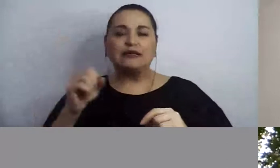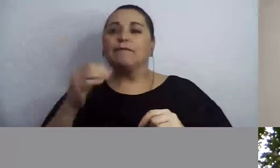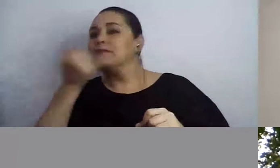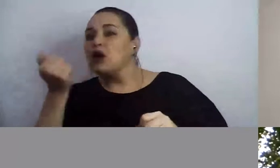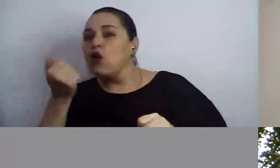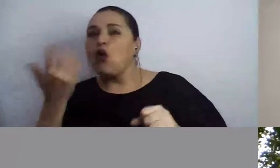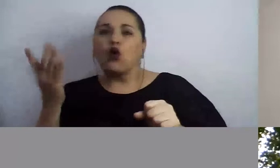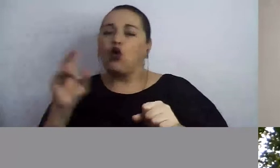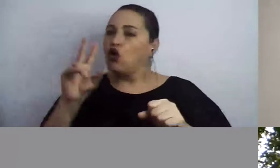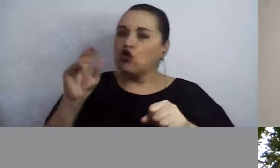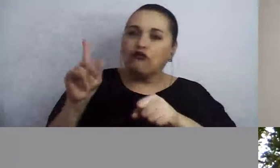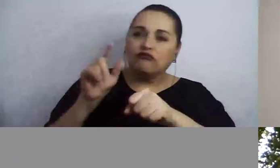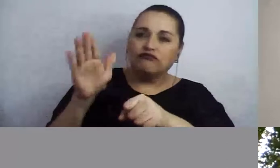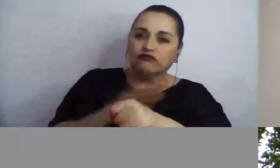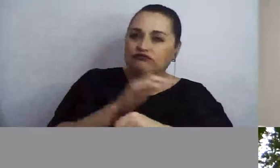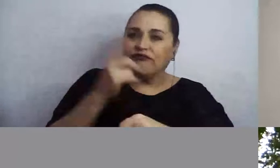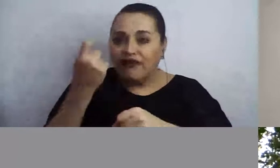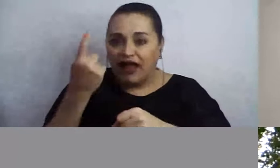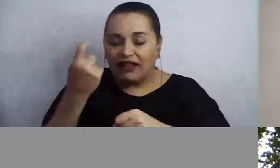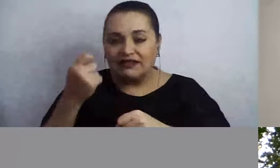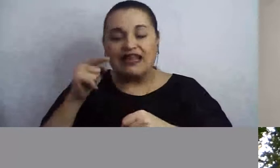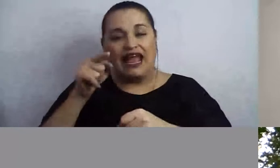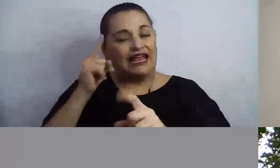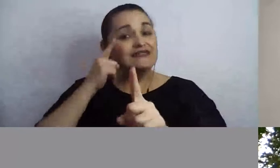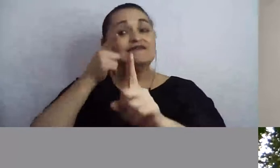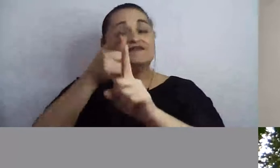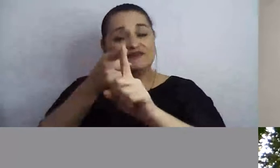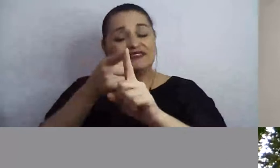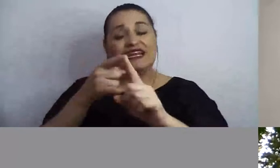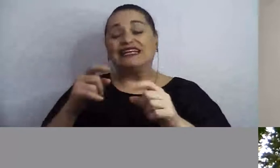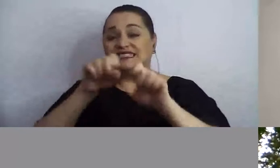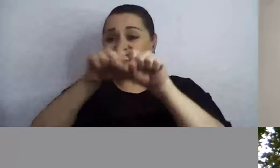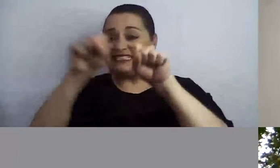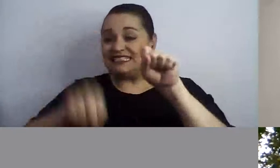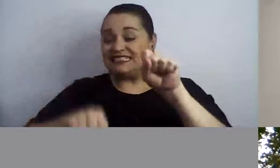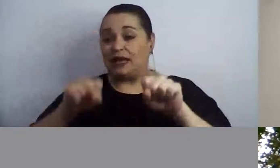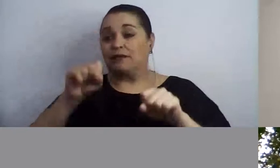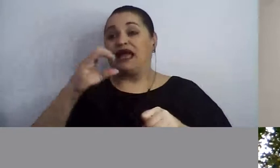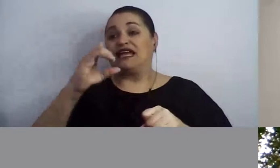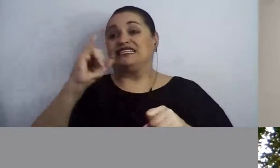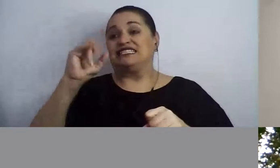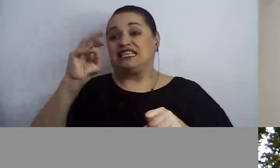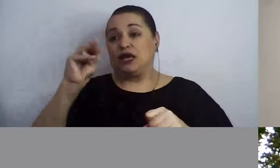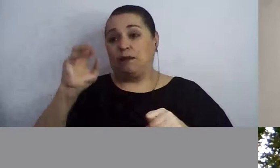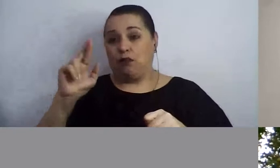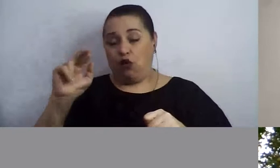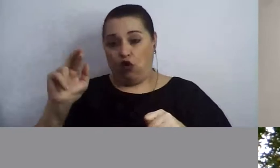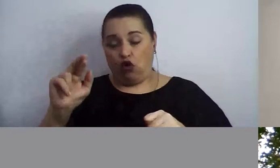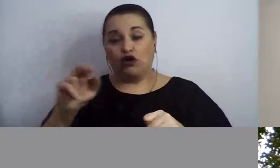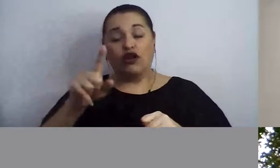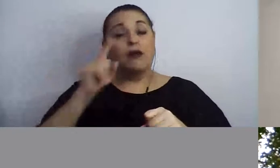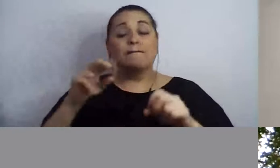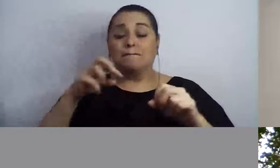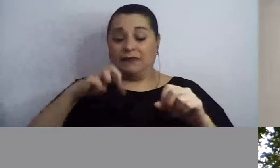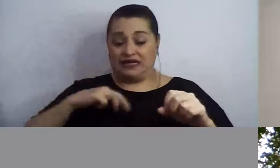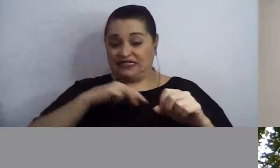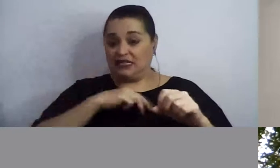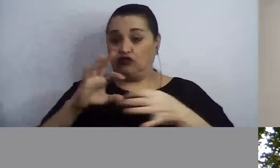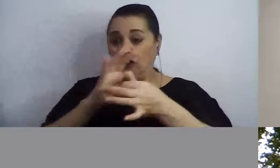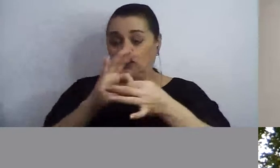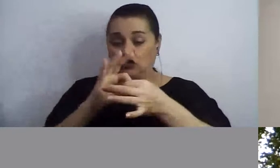y creo que en ese sentido el sistema SIMOR que es un sistema que ha venido implementando el Ministerio de Relaciones Exteriores